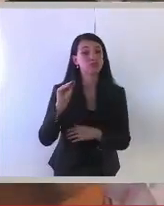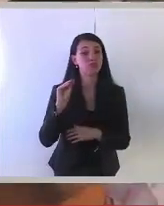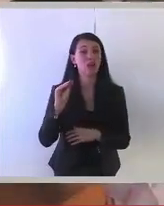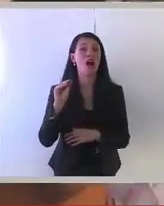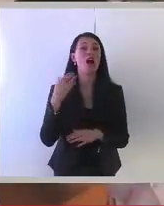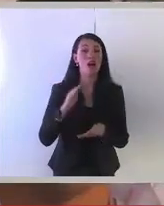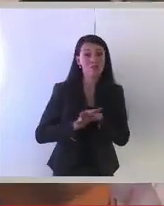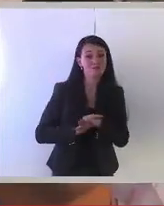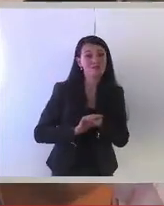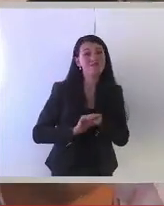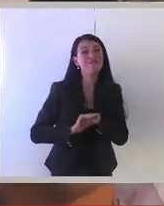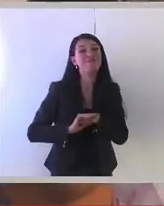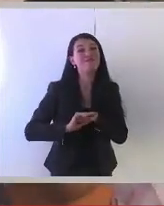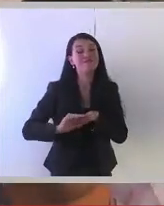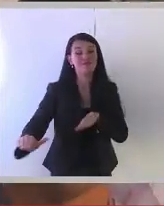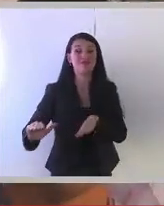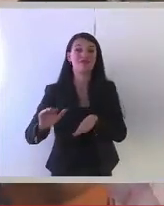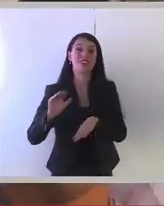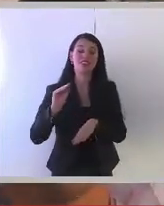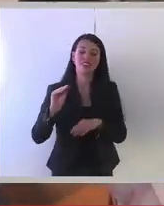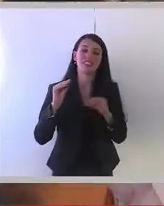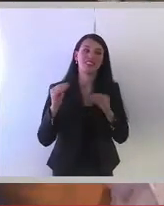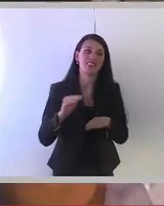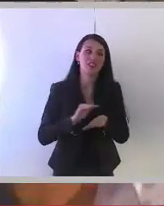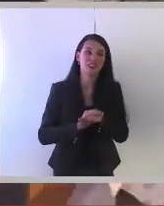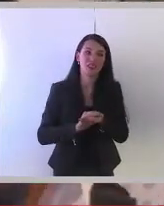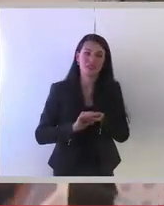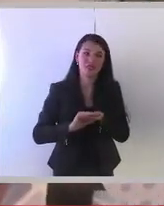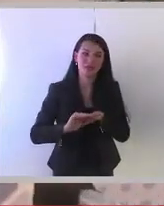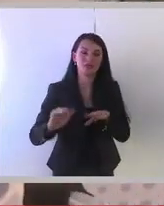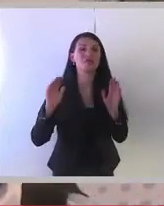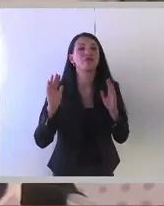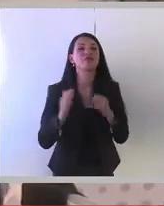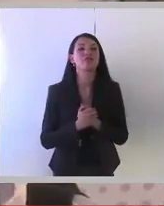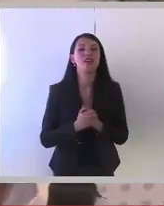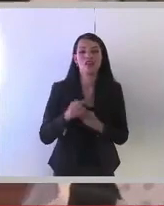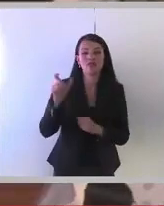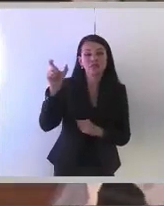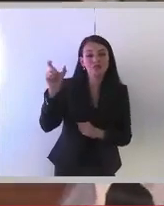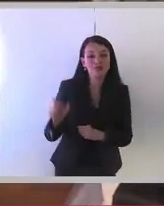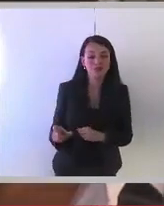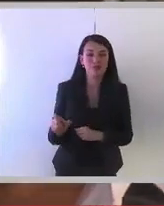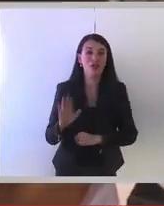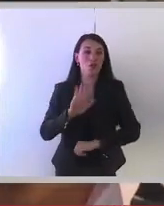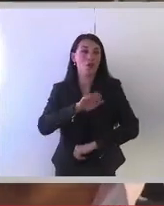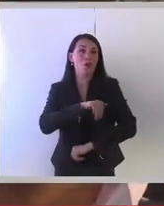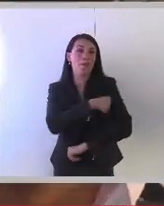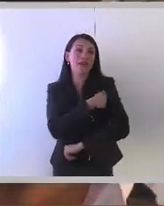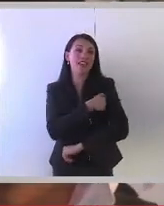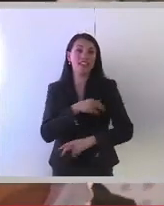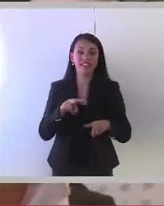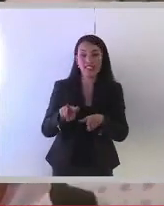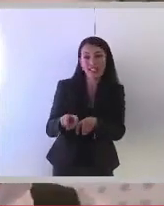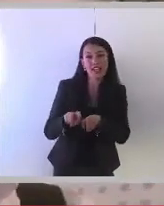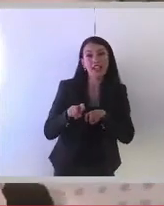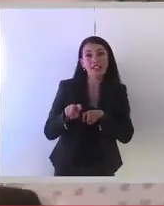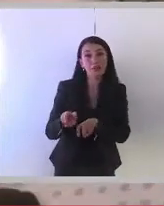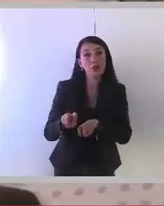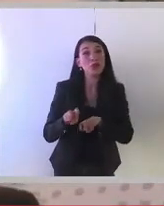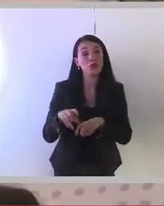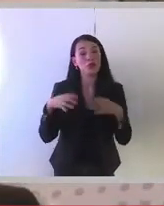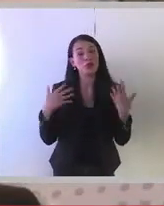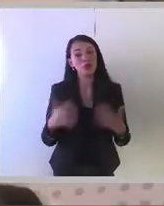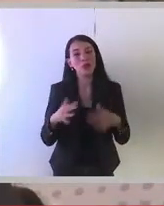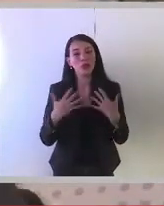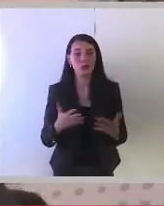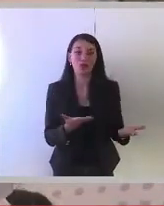hemos invitado y ha podido llegar nuestra ministra de Agricultura.